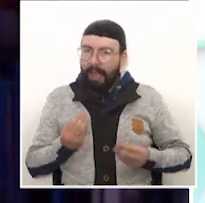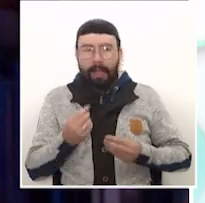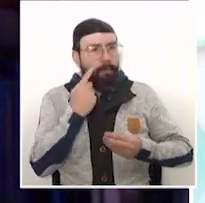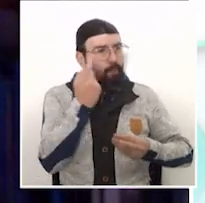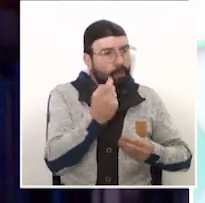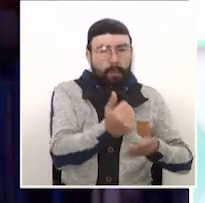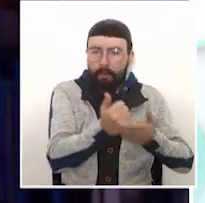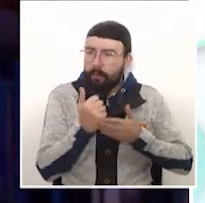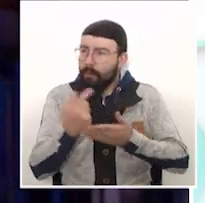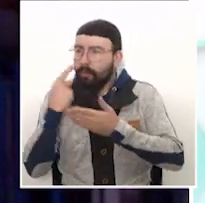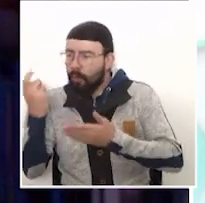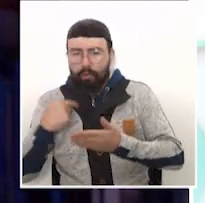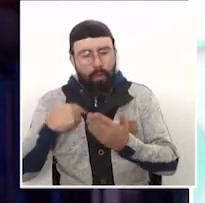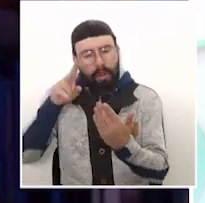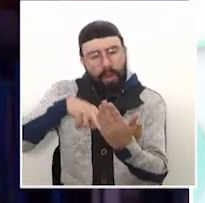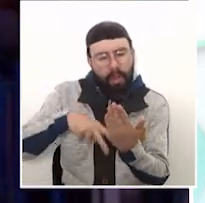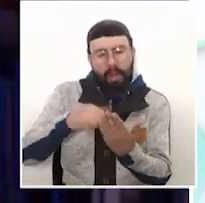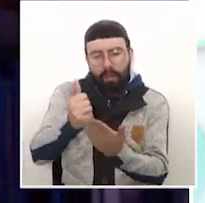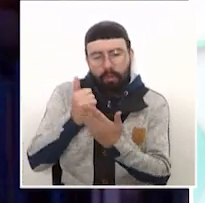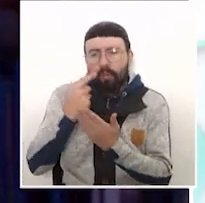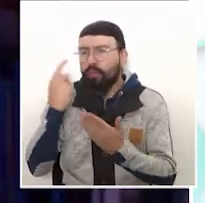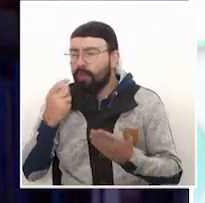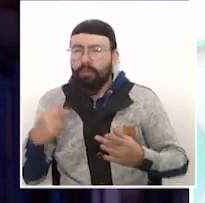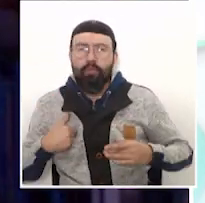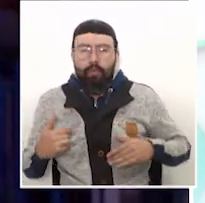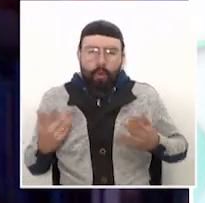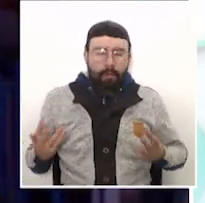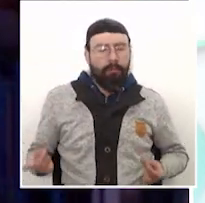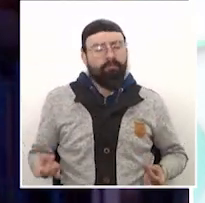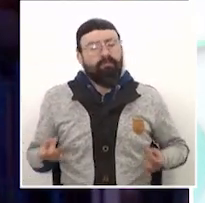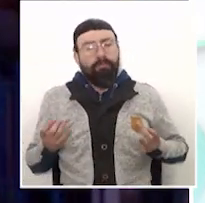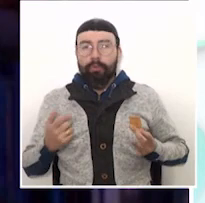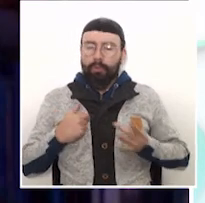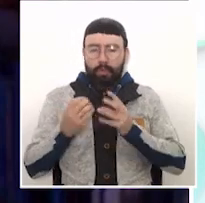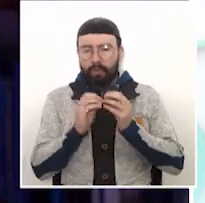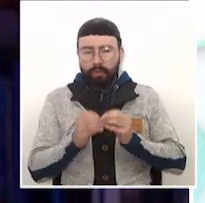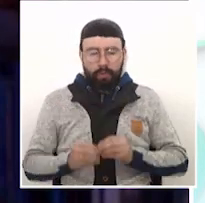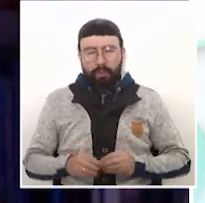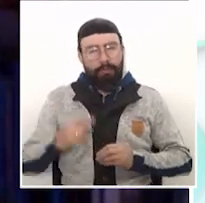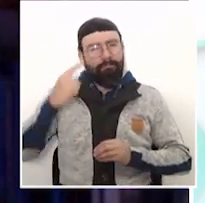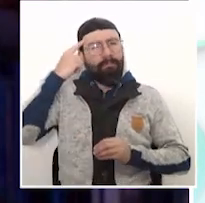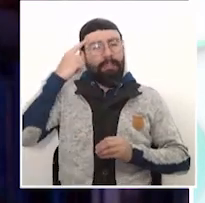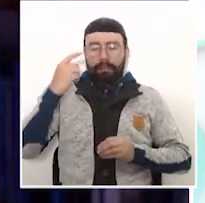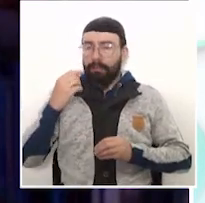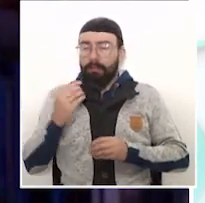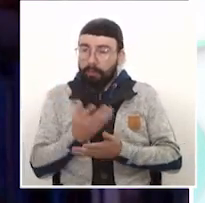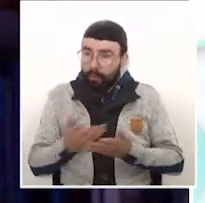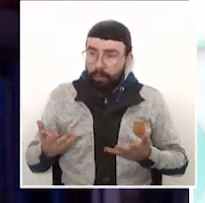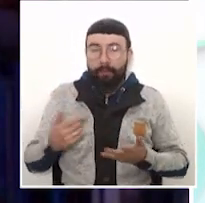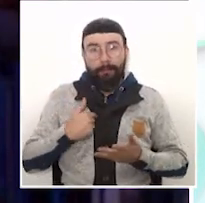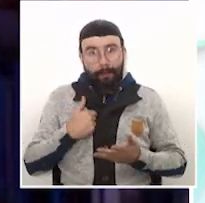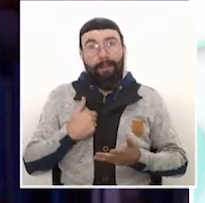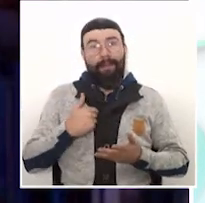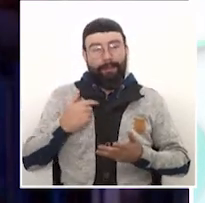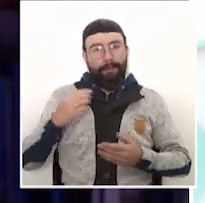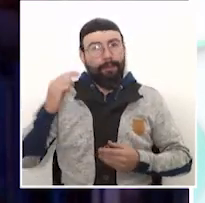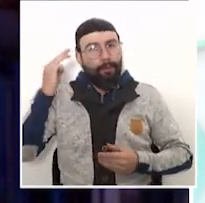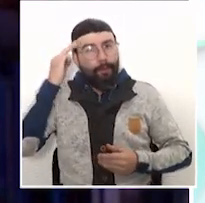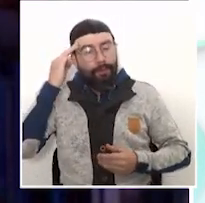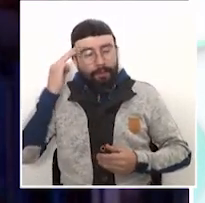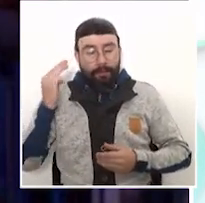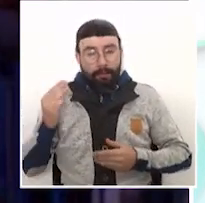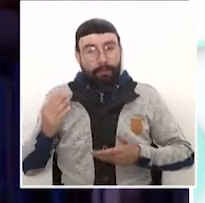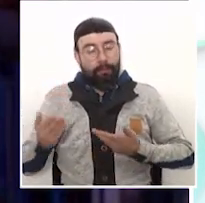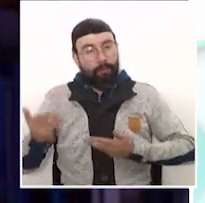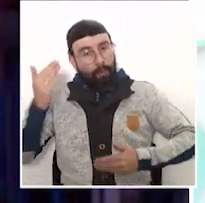busco, qué libros leo, cómo medito, cómo cuido mi espíritu, mi mente, mis emociones, y soy más consciente y también cuido mi cuerpo. Para eso es